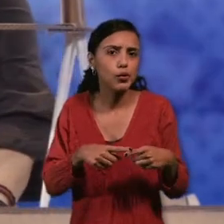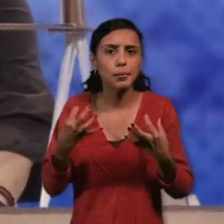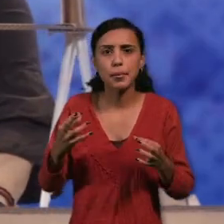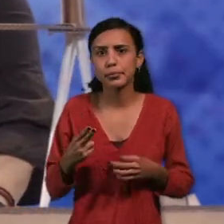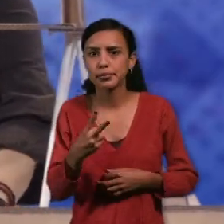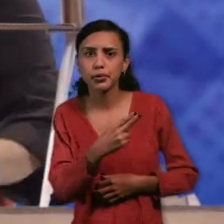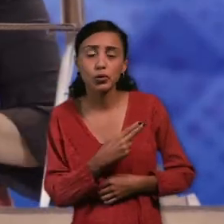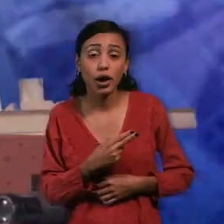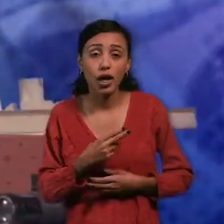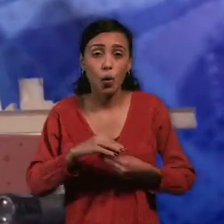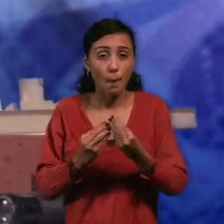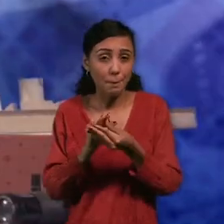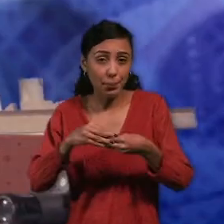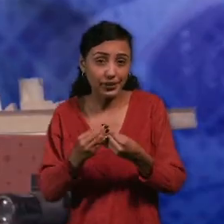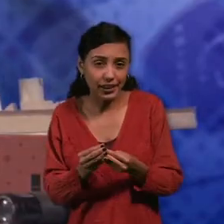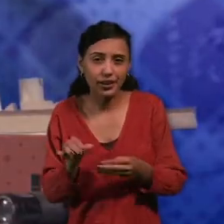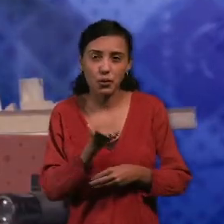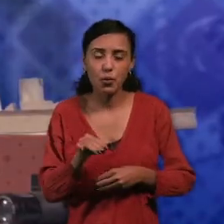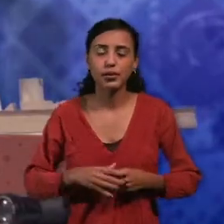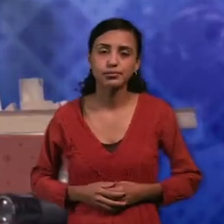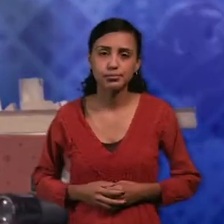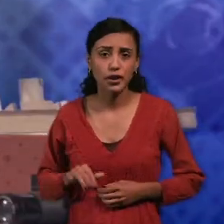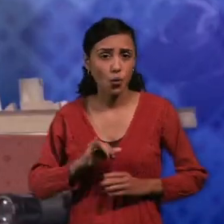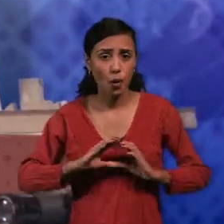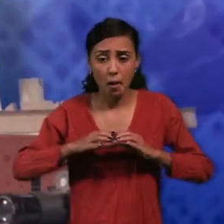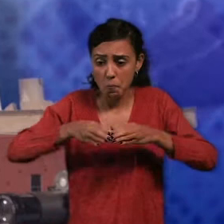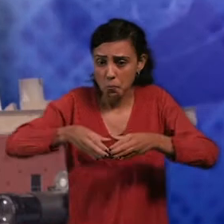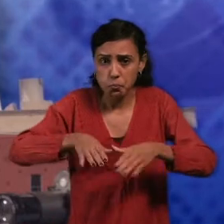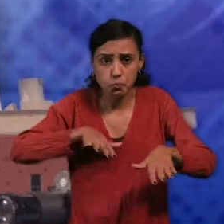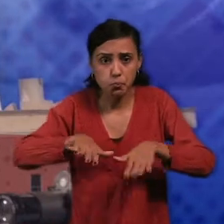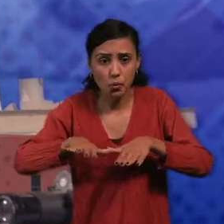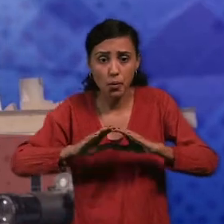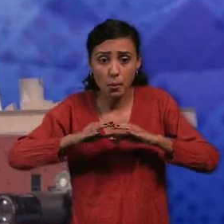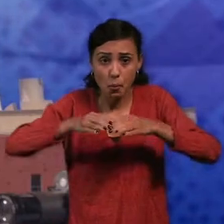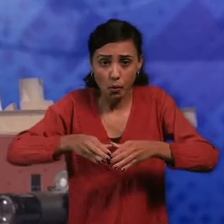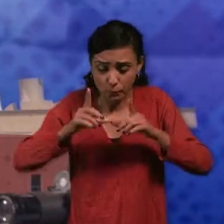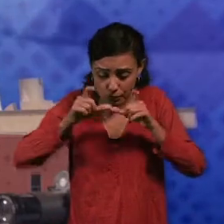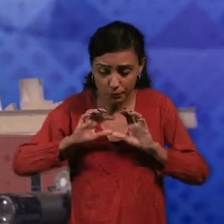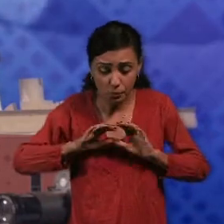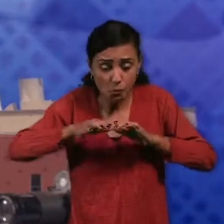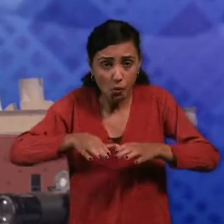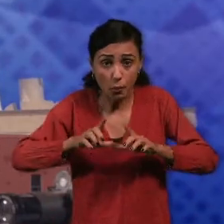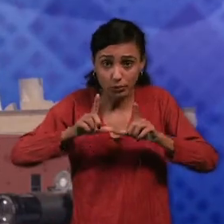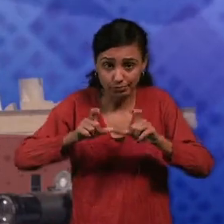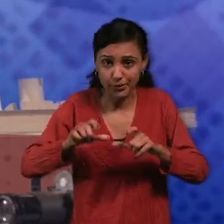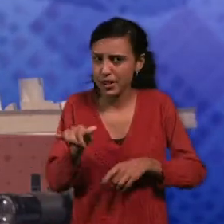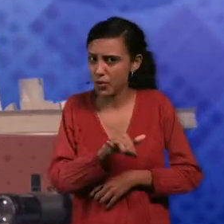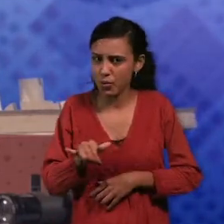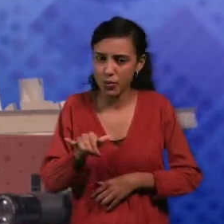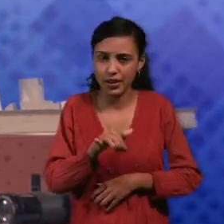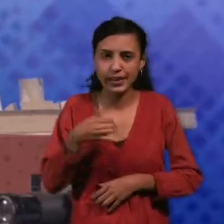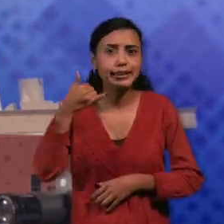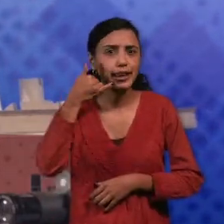de plastilina plana. Movemos, tiramos, movemos, tiramos, movemos, tiramos, y nos queda en el teléfono nuestras fotos